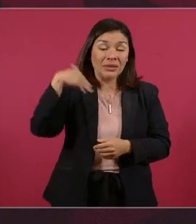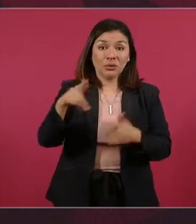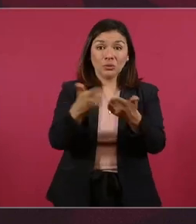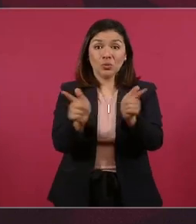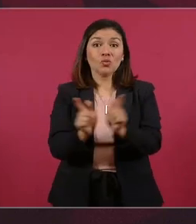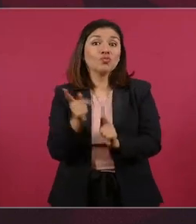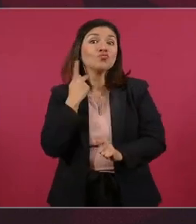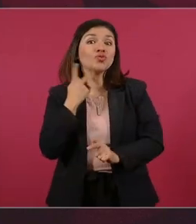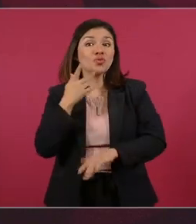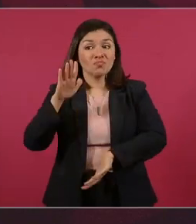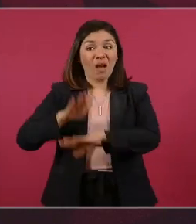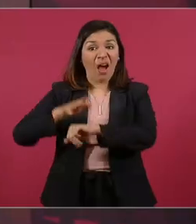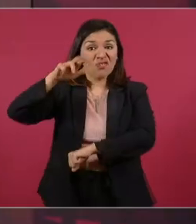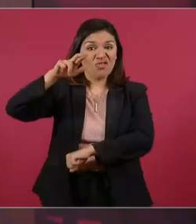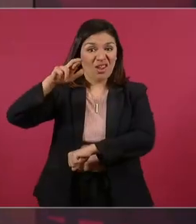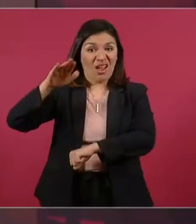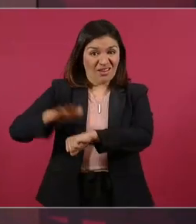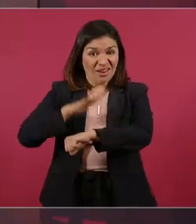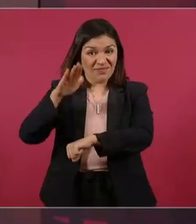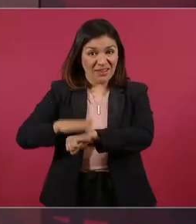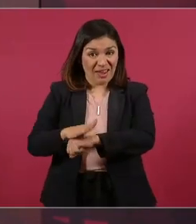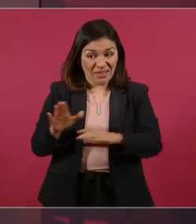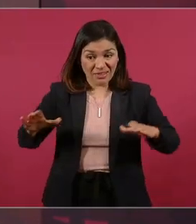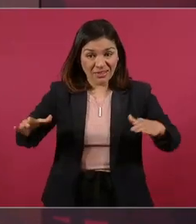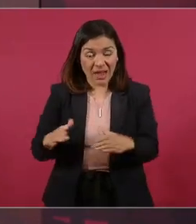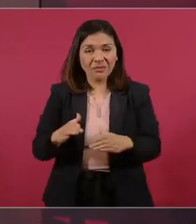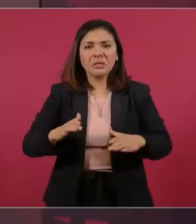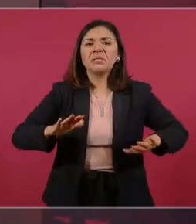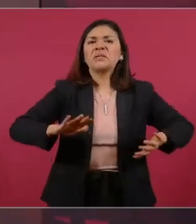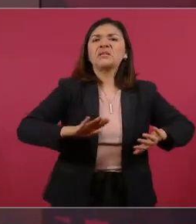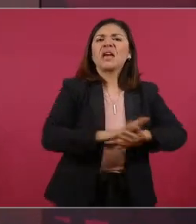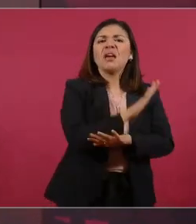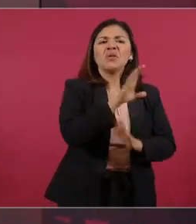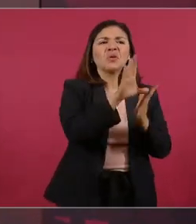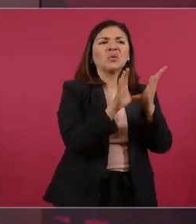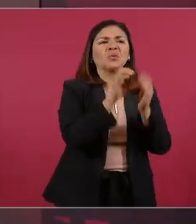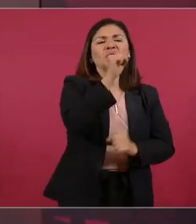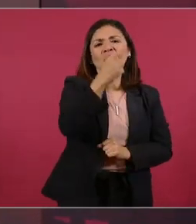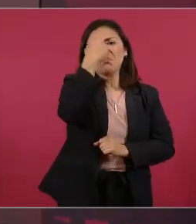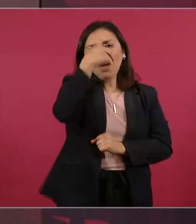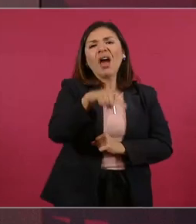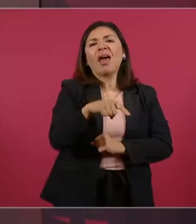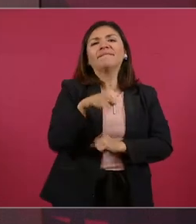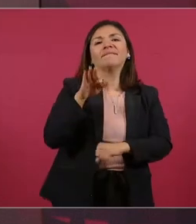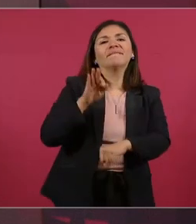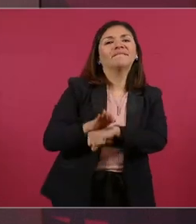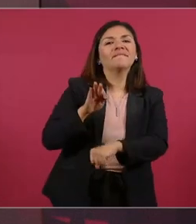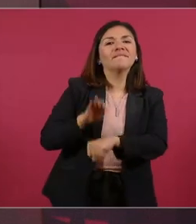calificada la Constitución para favorecer